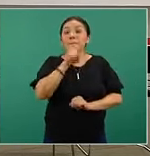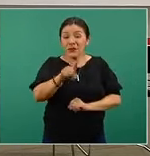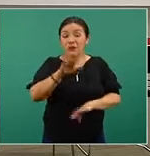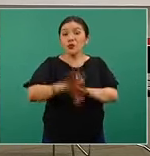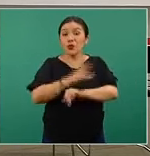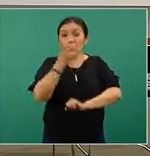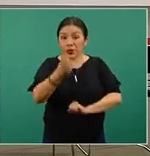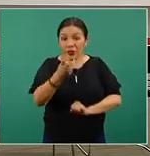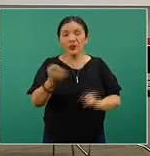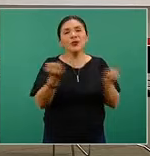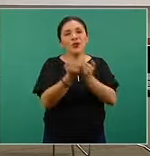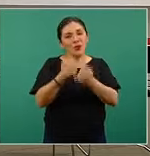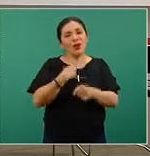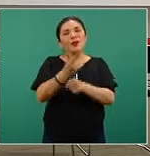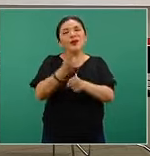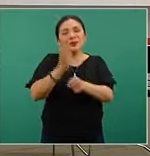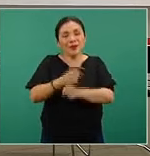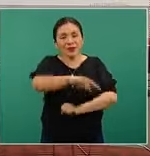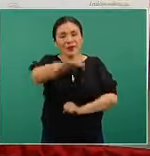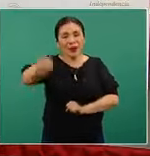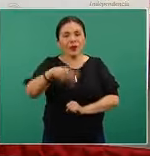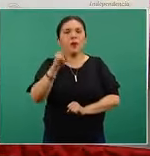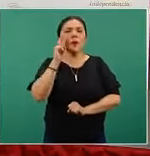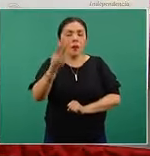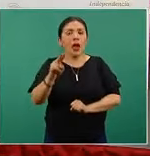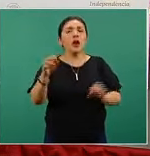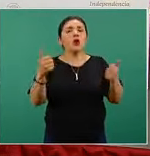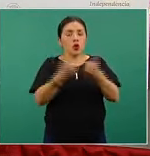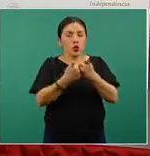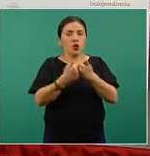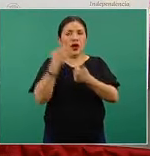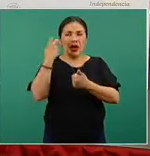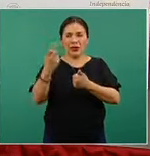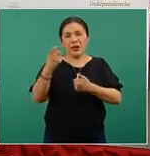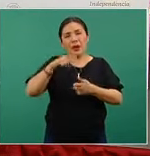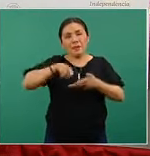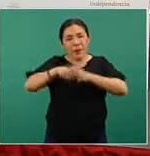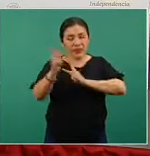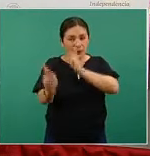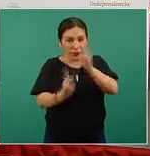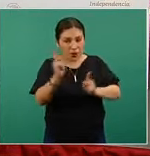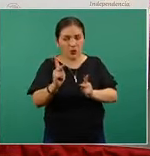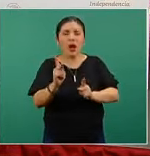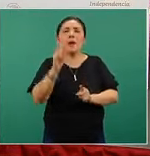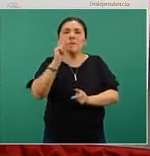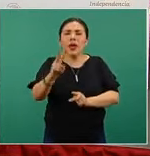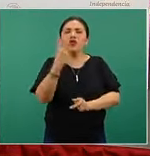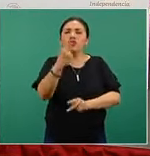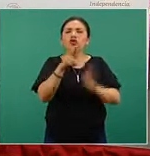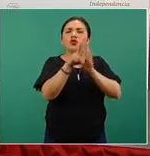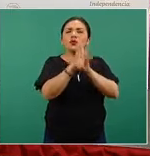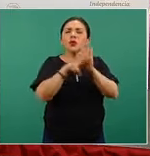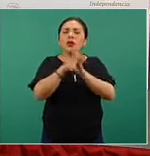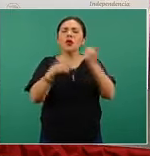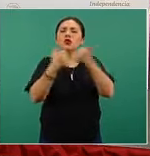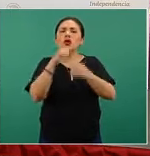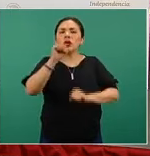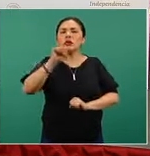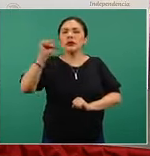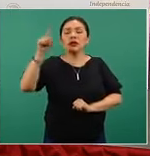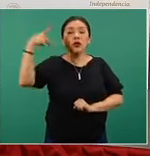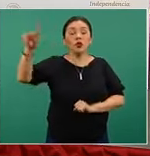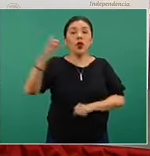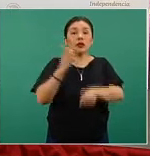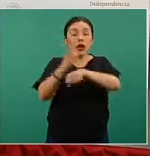ello también los invitamos a revisar antes de pasar al espacio de preguntas los dos vídeos que también la secretaria de salud de